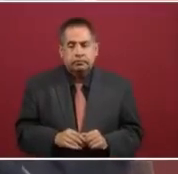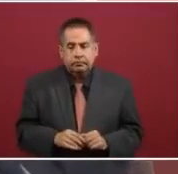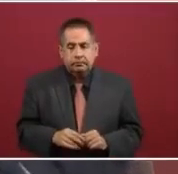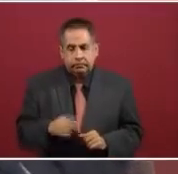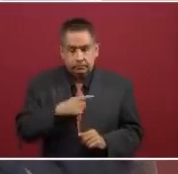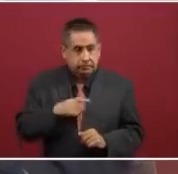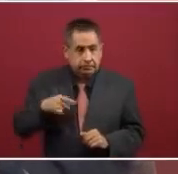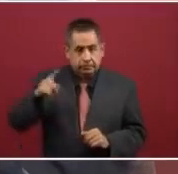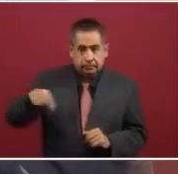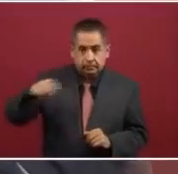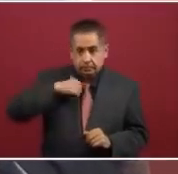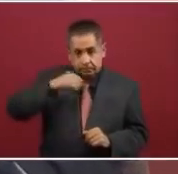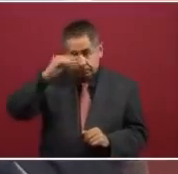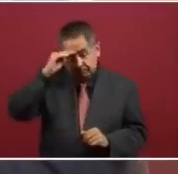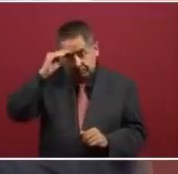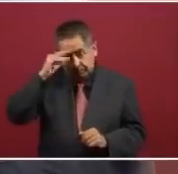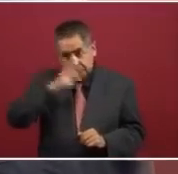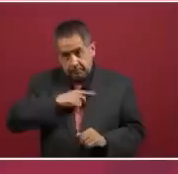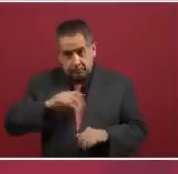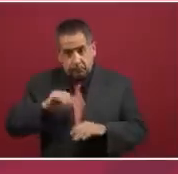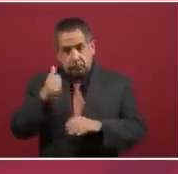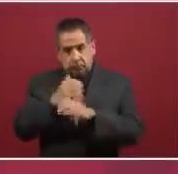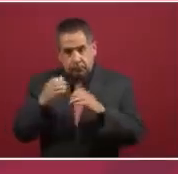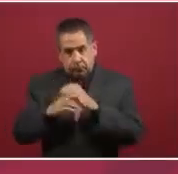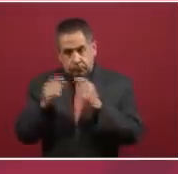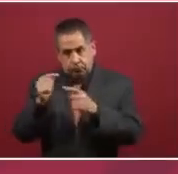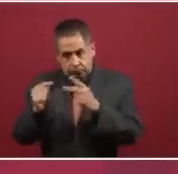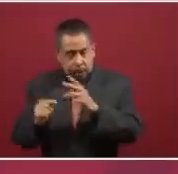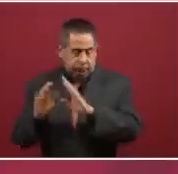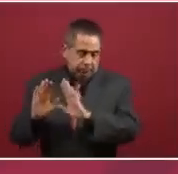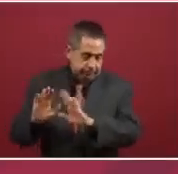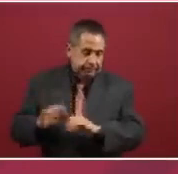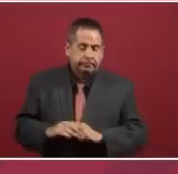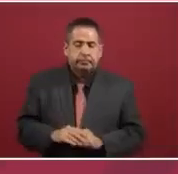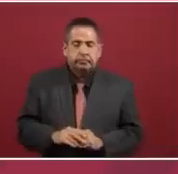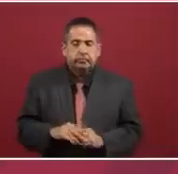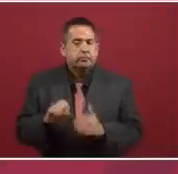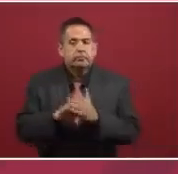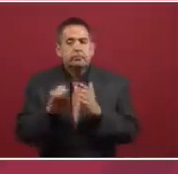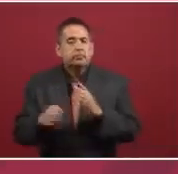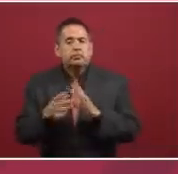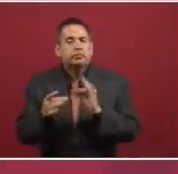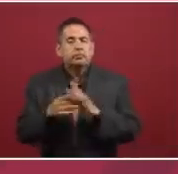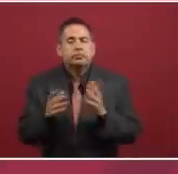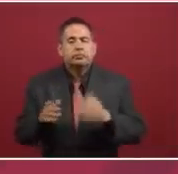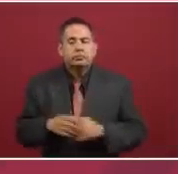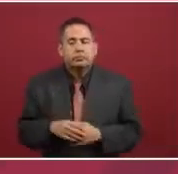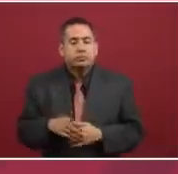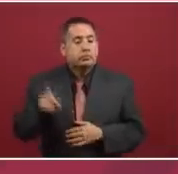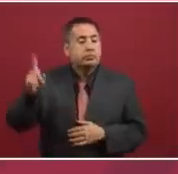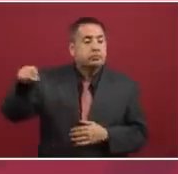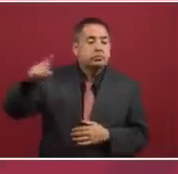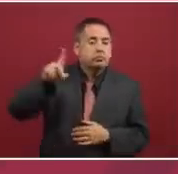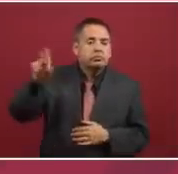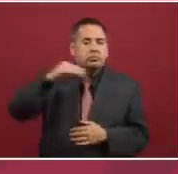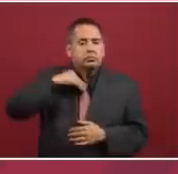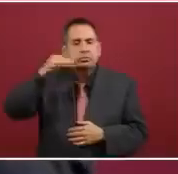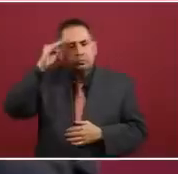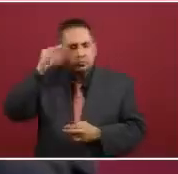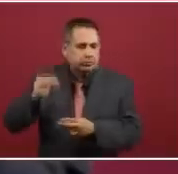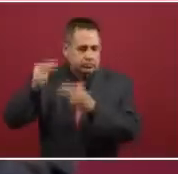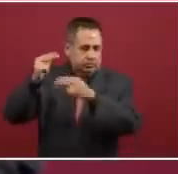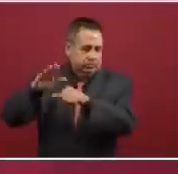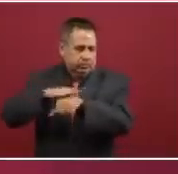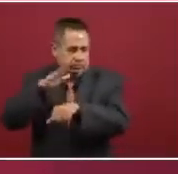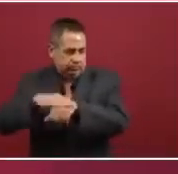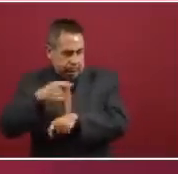debieron considerar otros factores. Por ejemplo, no tomaron en cuenta de